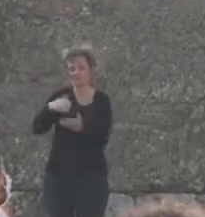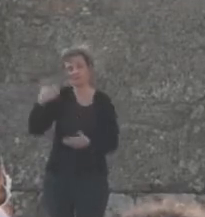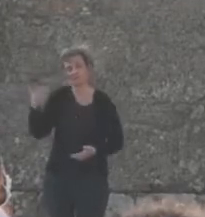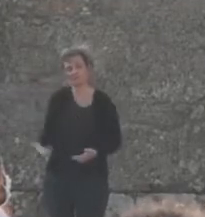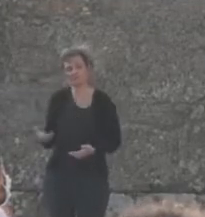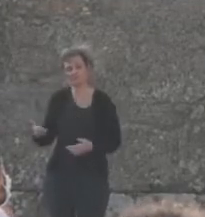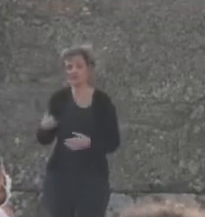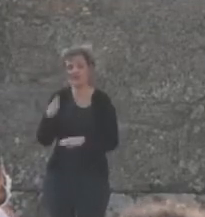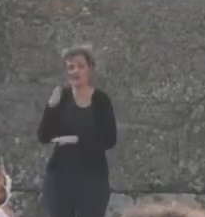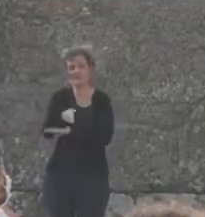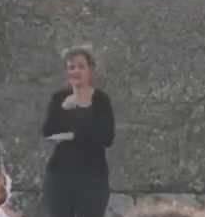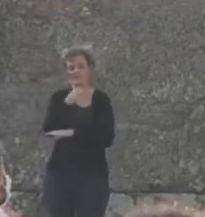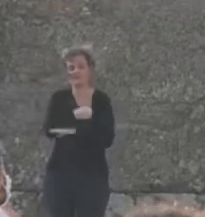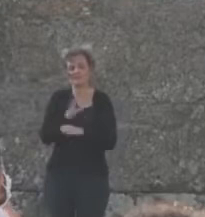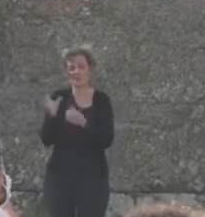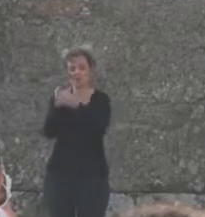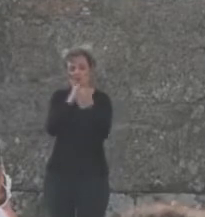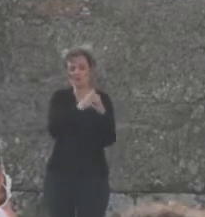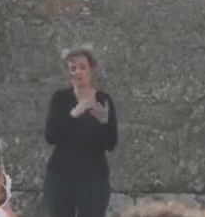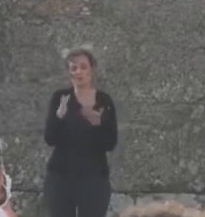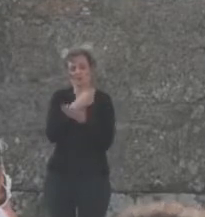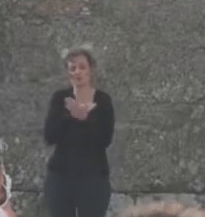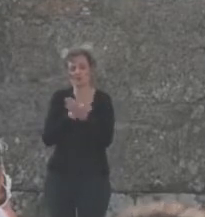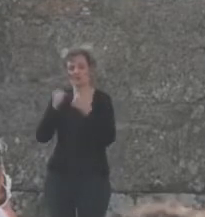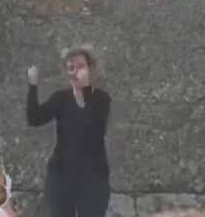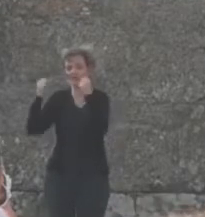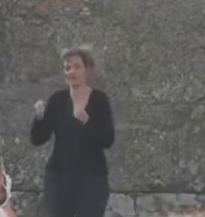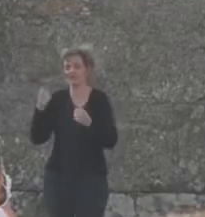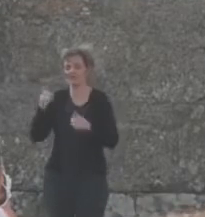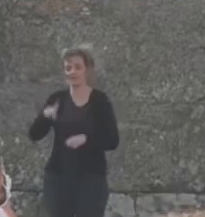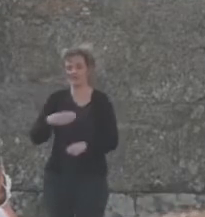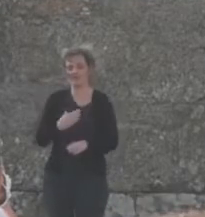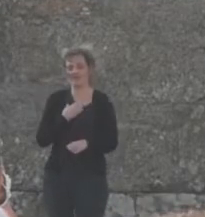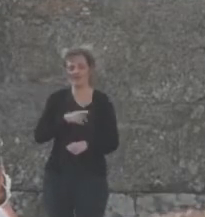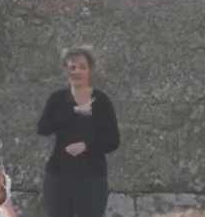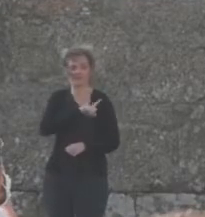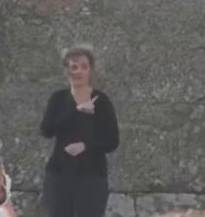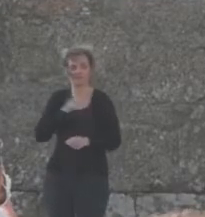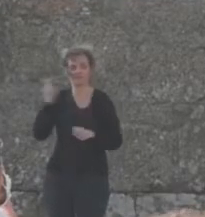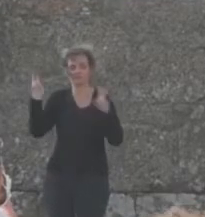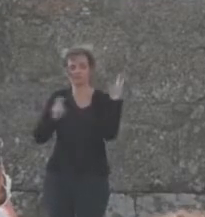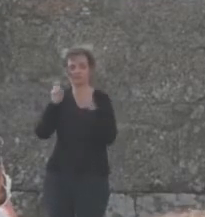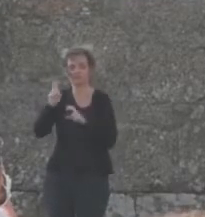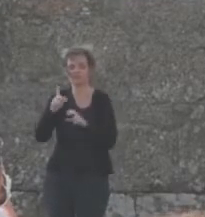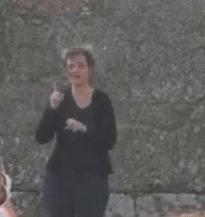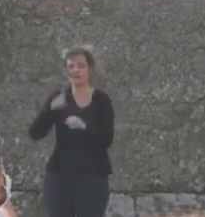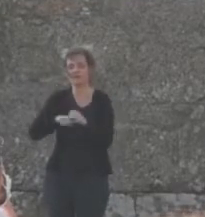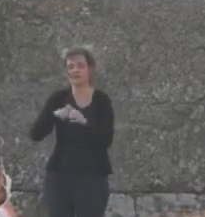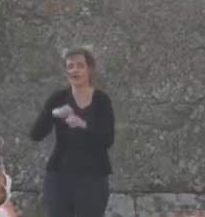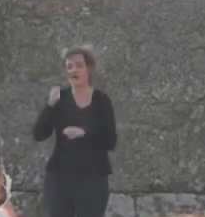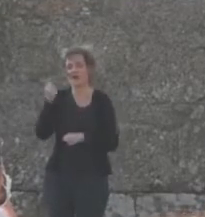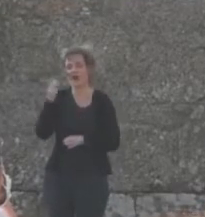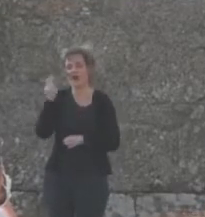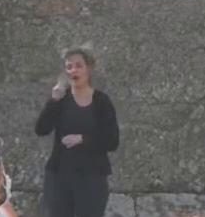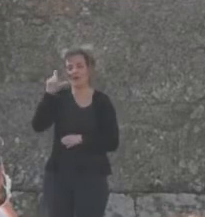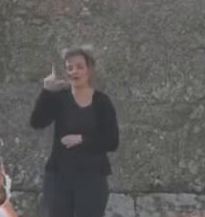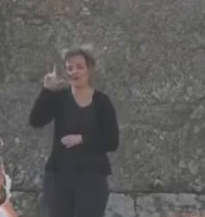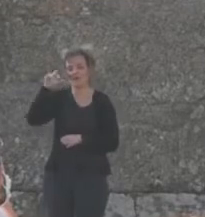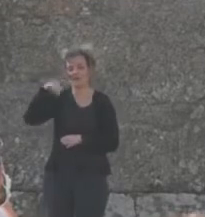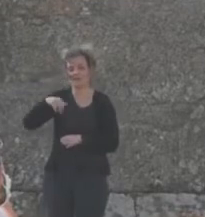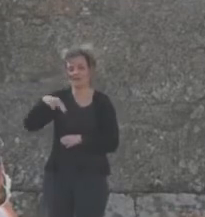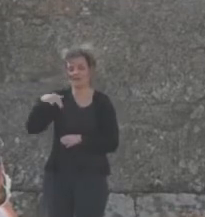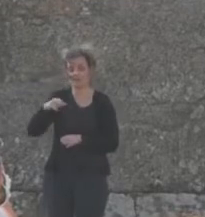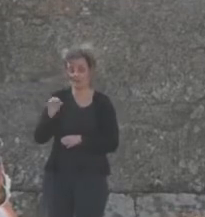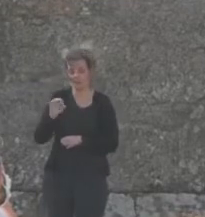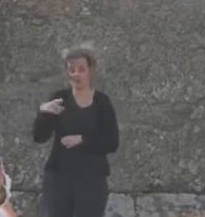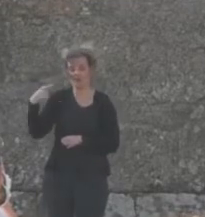coa asistencia de todos os grupos políticos e autoridades civis e militares, onde interviu o Avelino Pou Santelo, Gonzalo